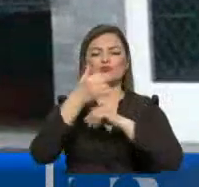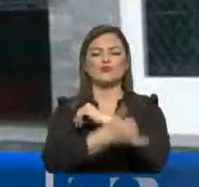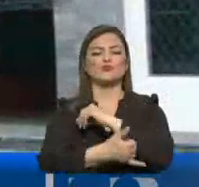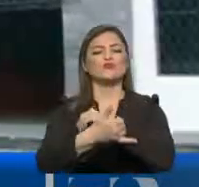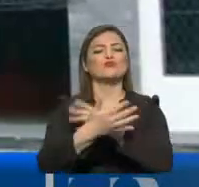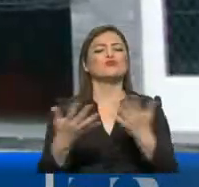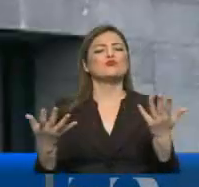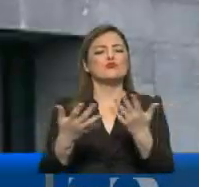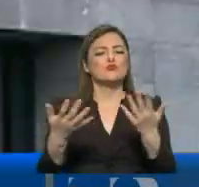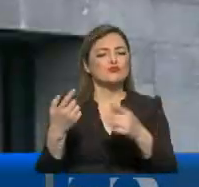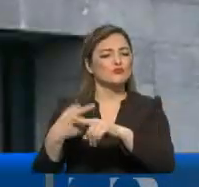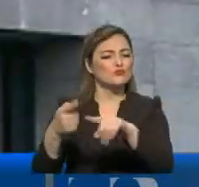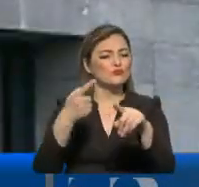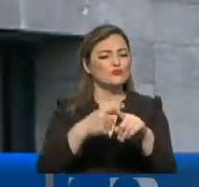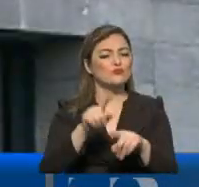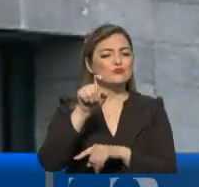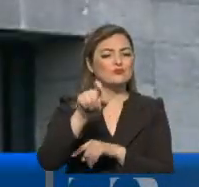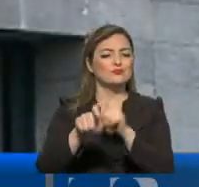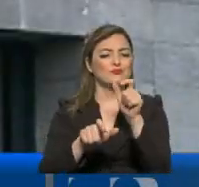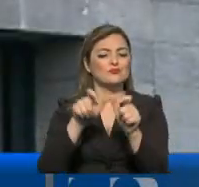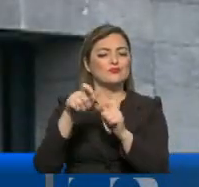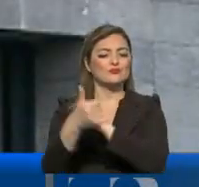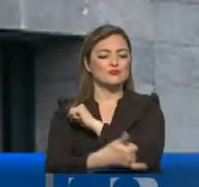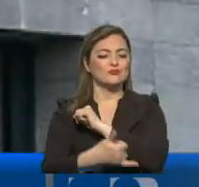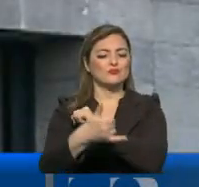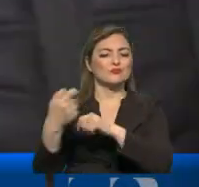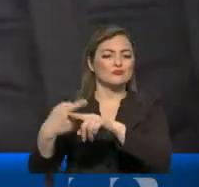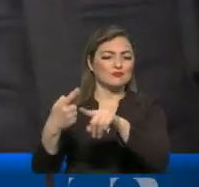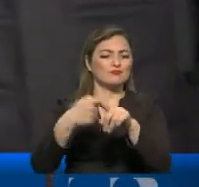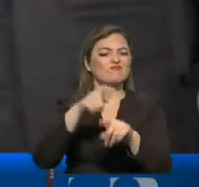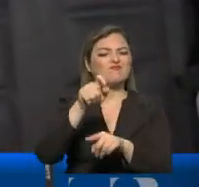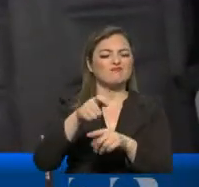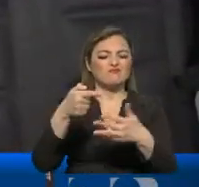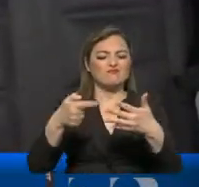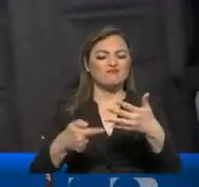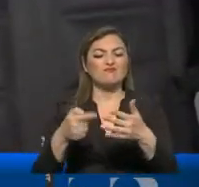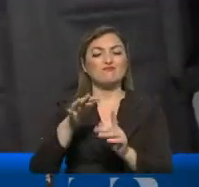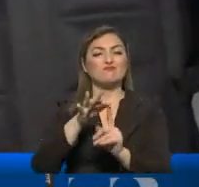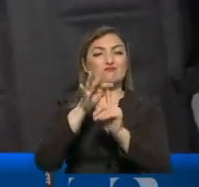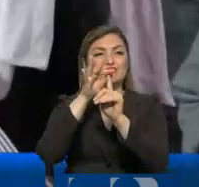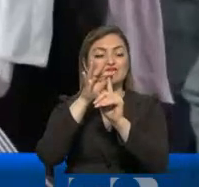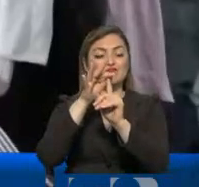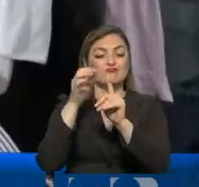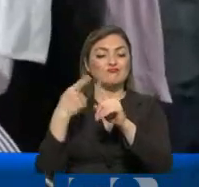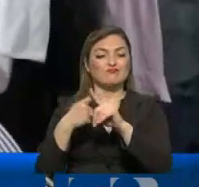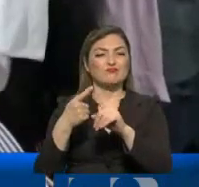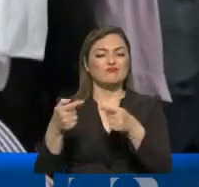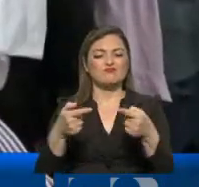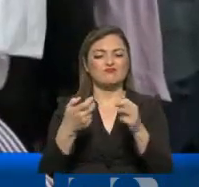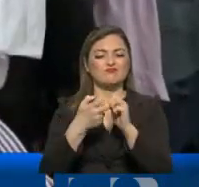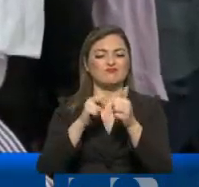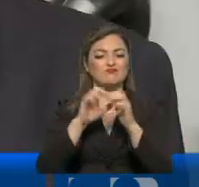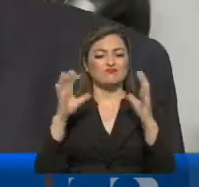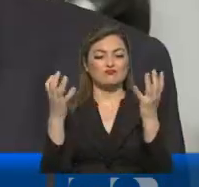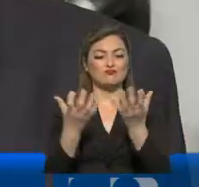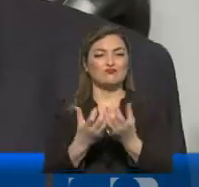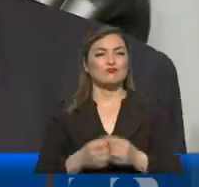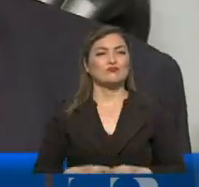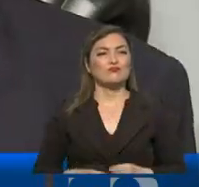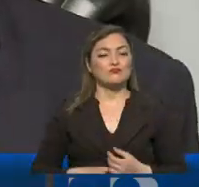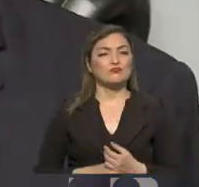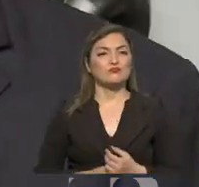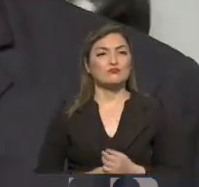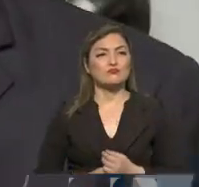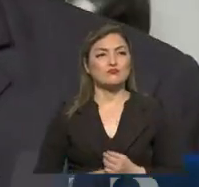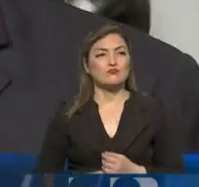Exteriores debido a los requerimientos de ciudadanos en diferentes países, especialmente en puntos conflictivos en el mundo. Efectivamente